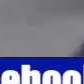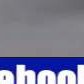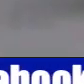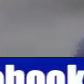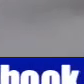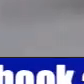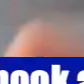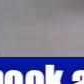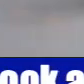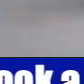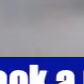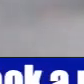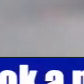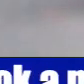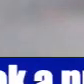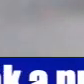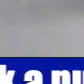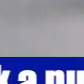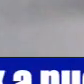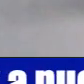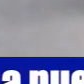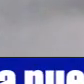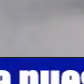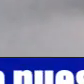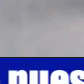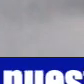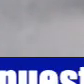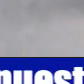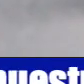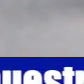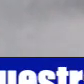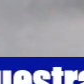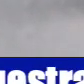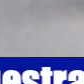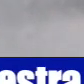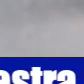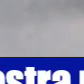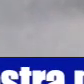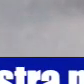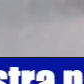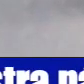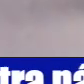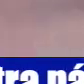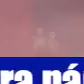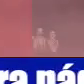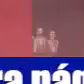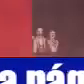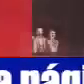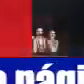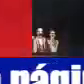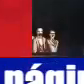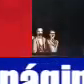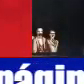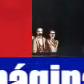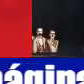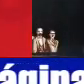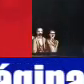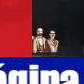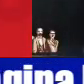misma estrategia. Y podríamos decir que entre Calderón y Peña Nieto, desafortunadamente,